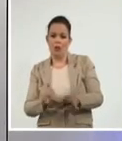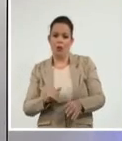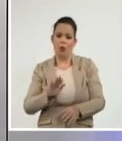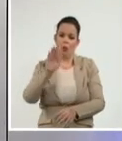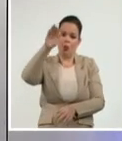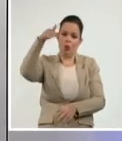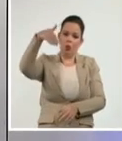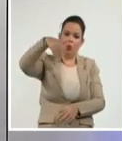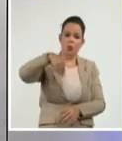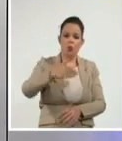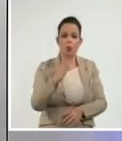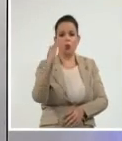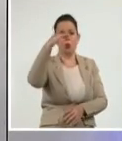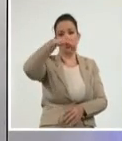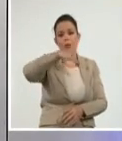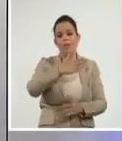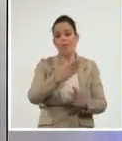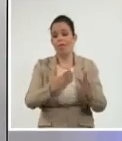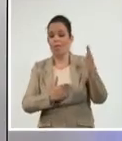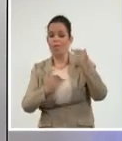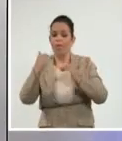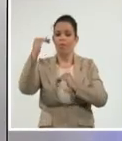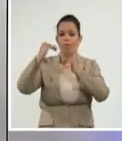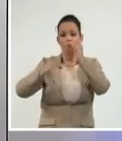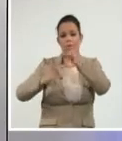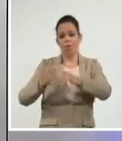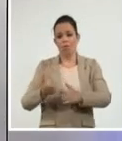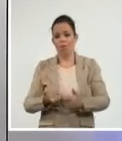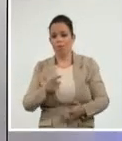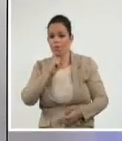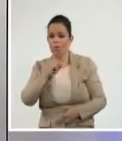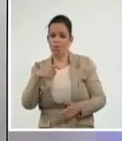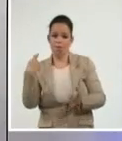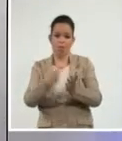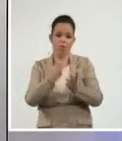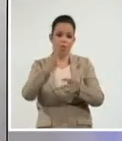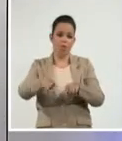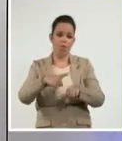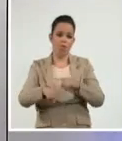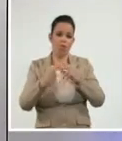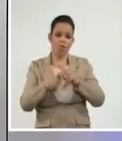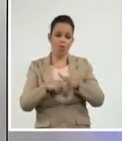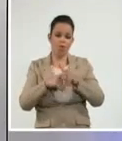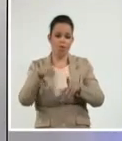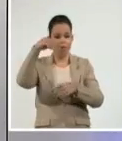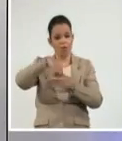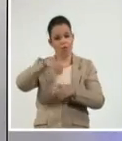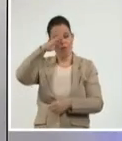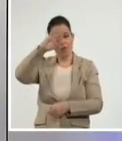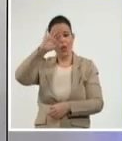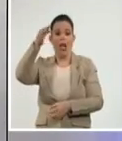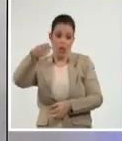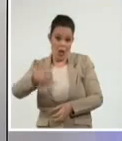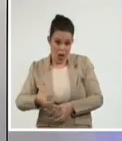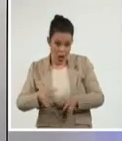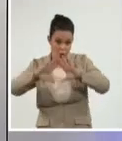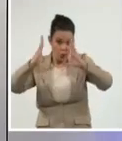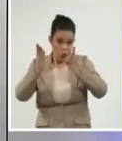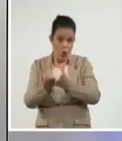sigan trayendo equipos y piezas de repuesto. Si bien es cierto que no es la única causa de todos los problemas que existen en